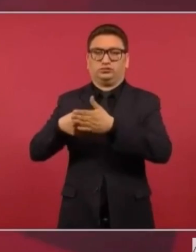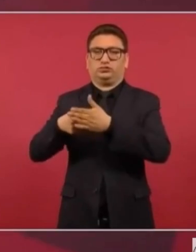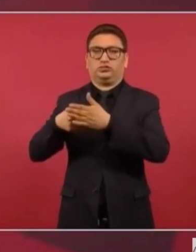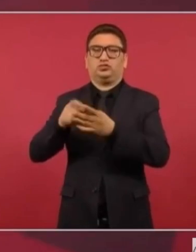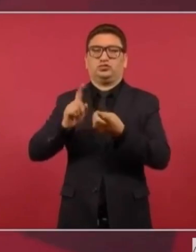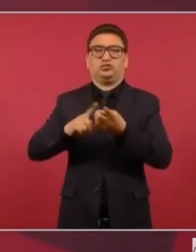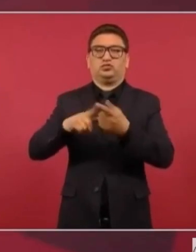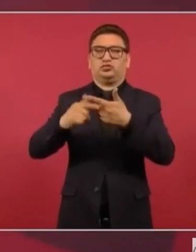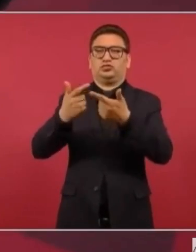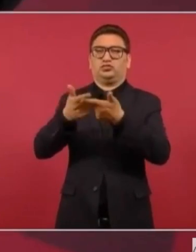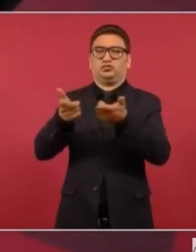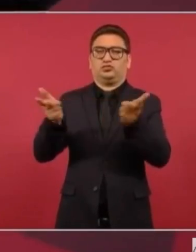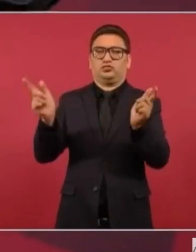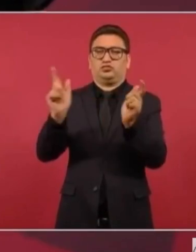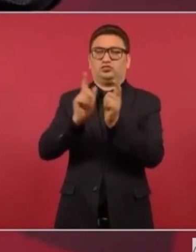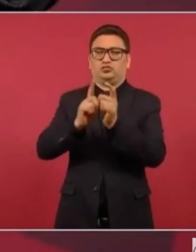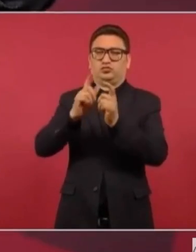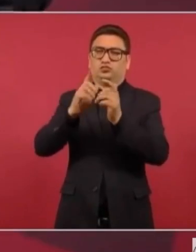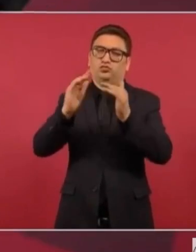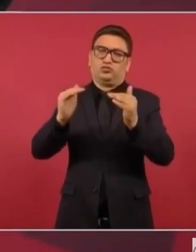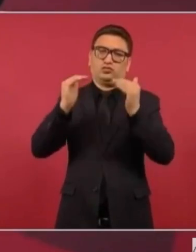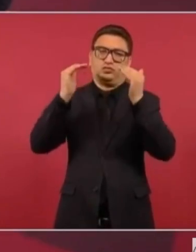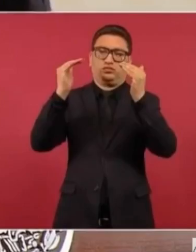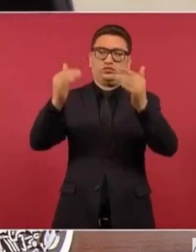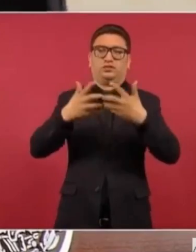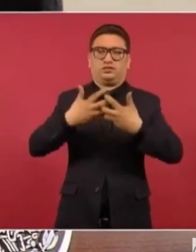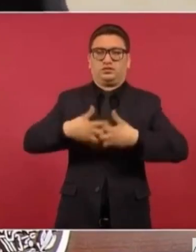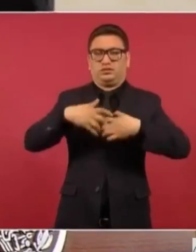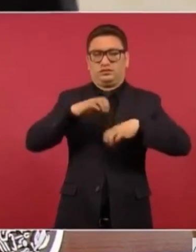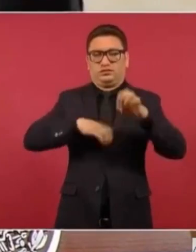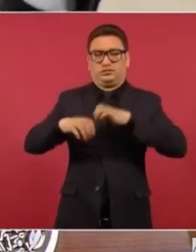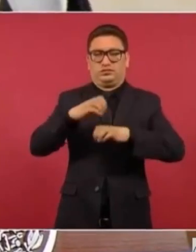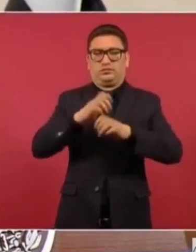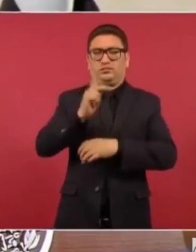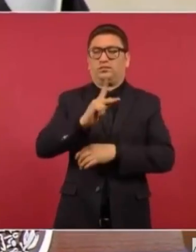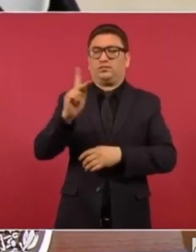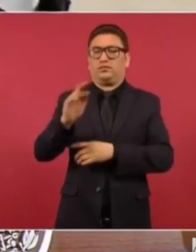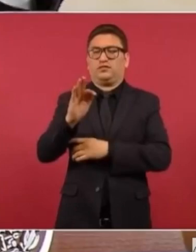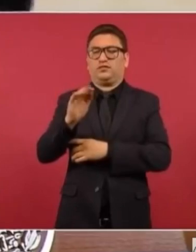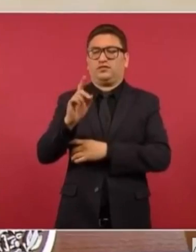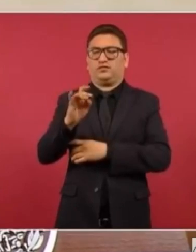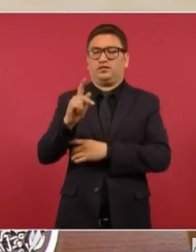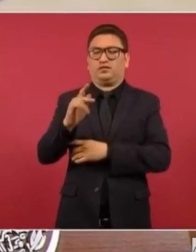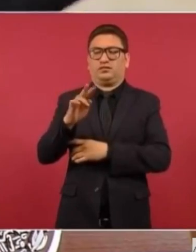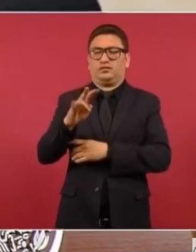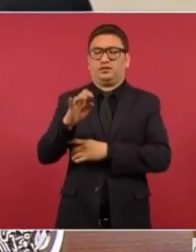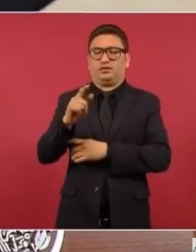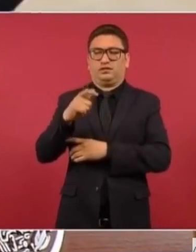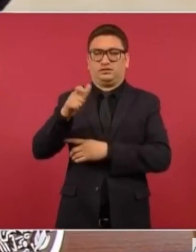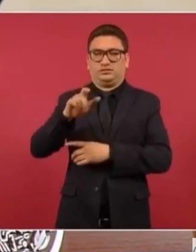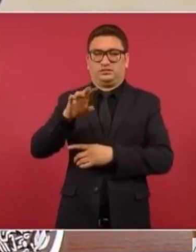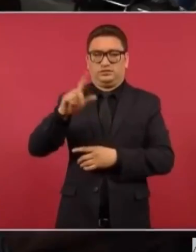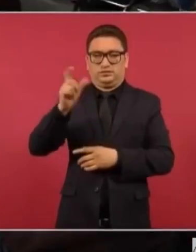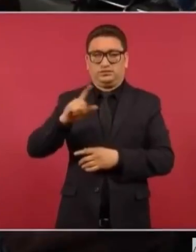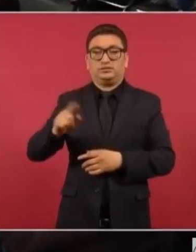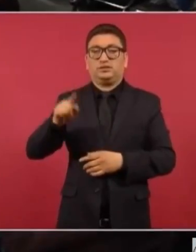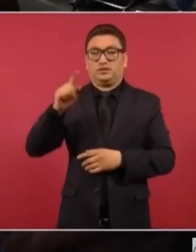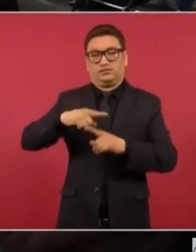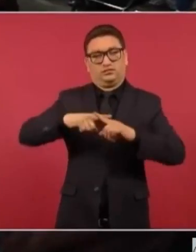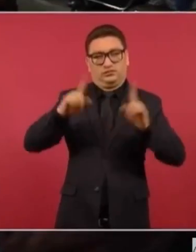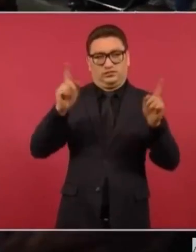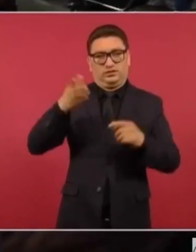cúpula del sector empresarial, una especie de Fidel Velázquez, nada más que don Fidel, que en paz